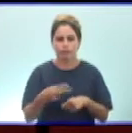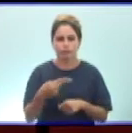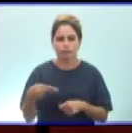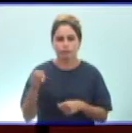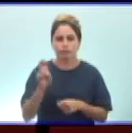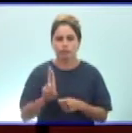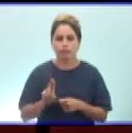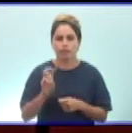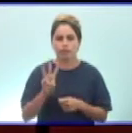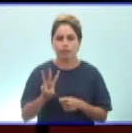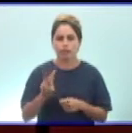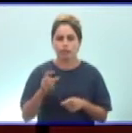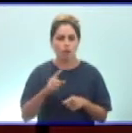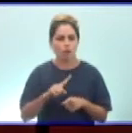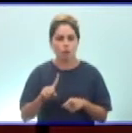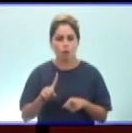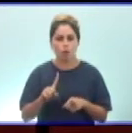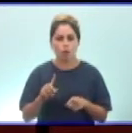metales.